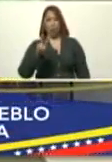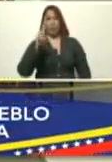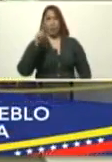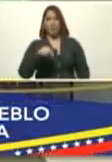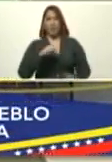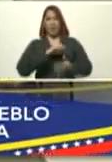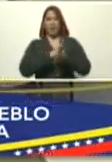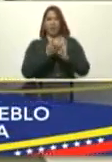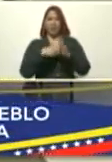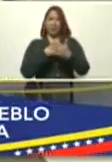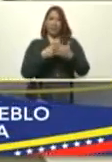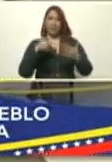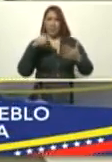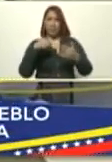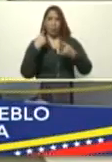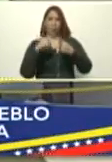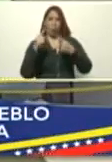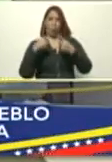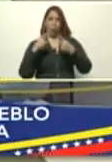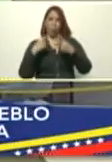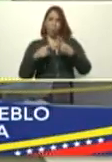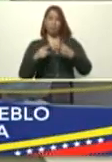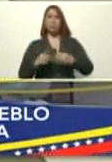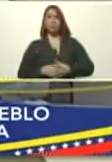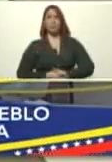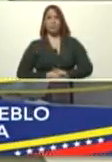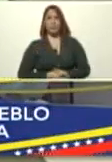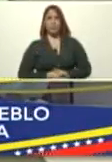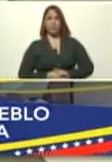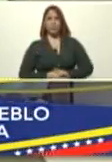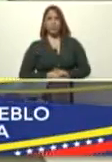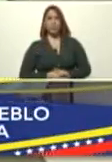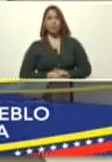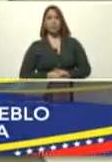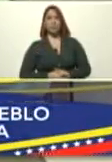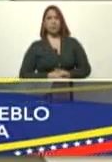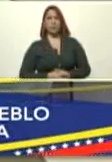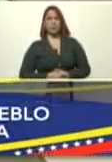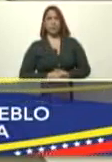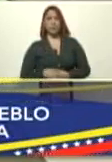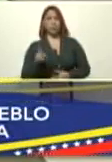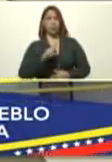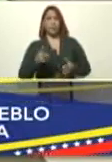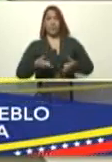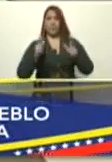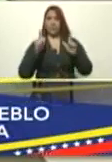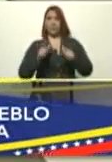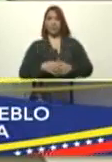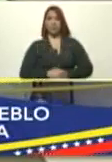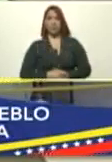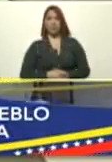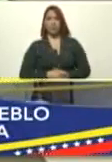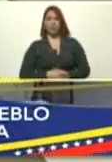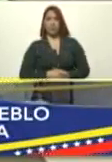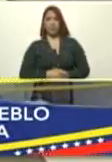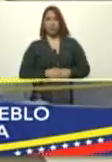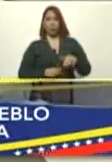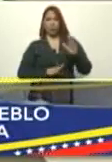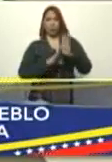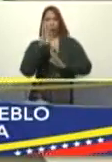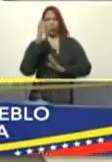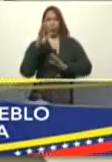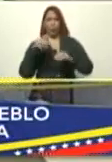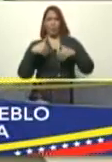y con Boris Yeltsin después, de no permitir un crecimiento de las